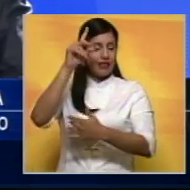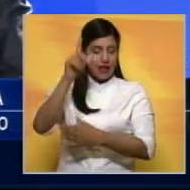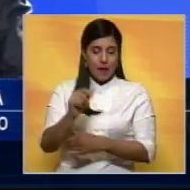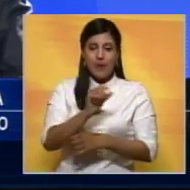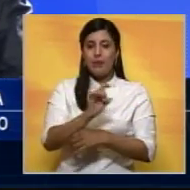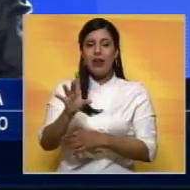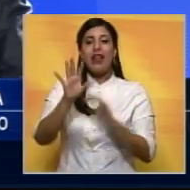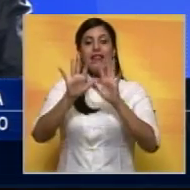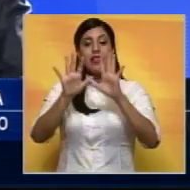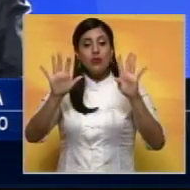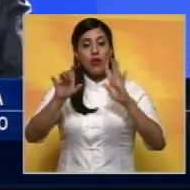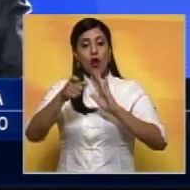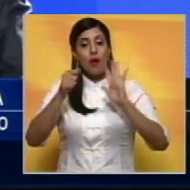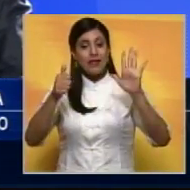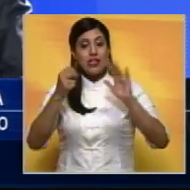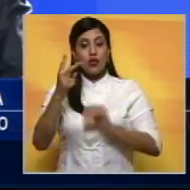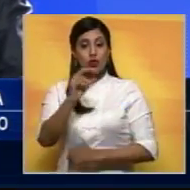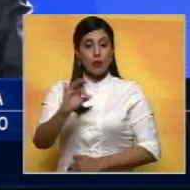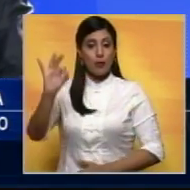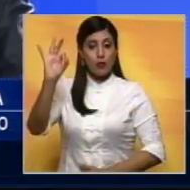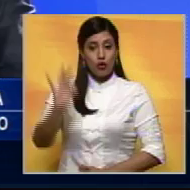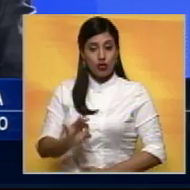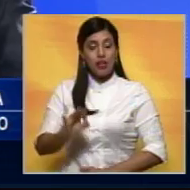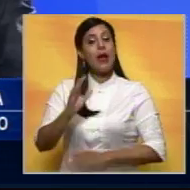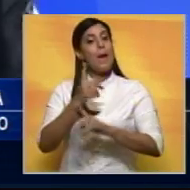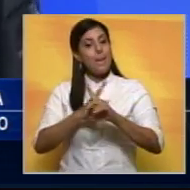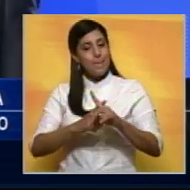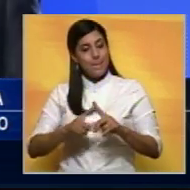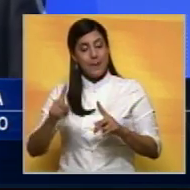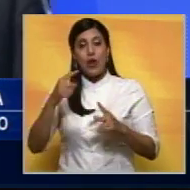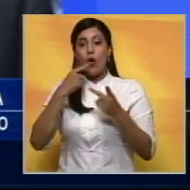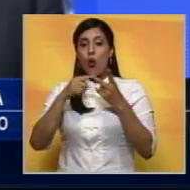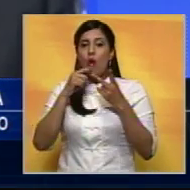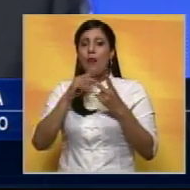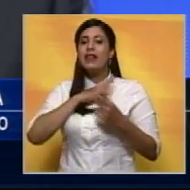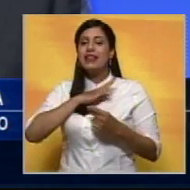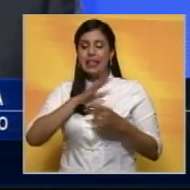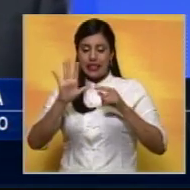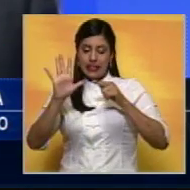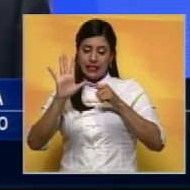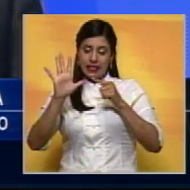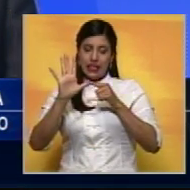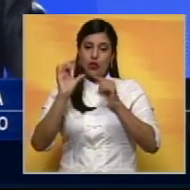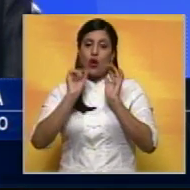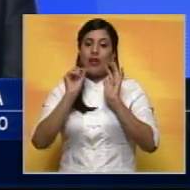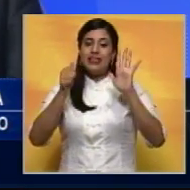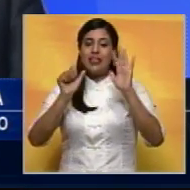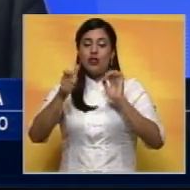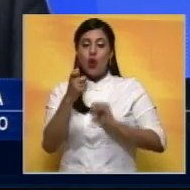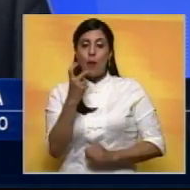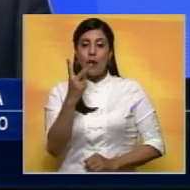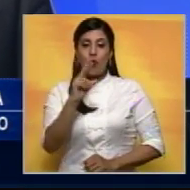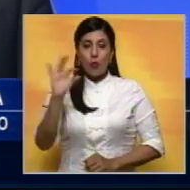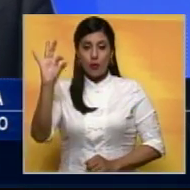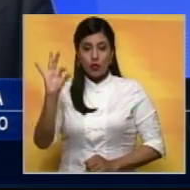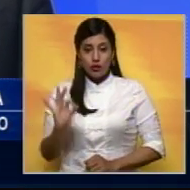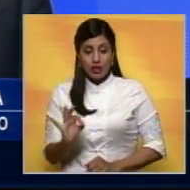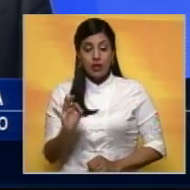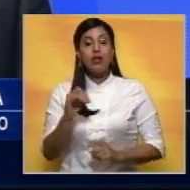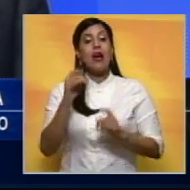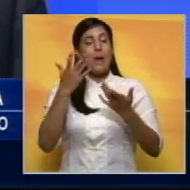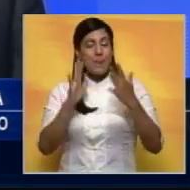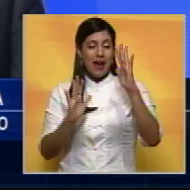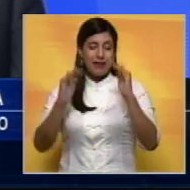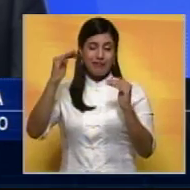Mélenchon con 19,62%, mientras que Benoît Hamon queda en quinto lugar con 6,2%. Se estima